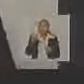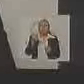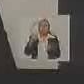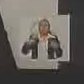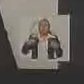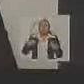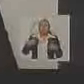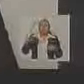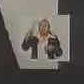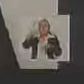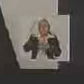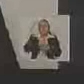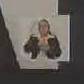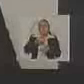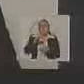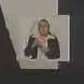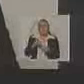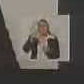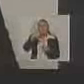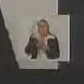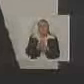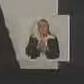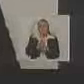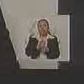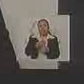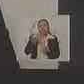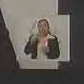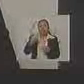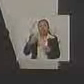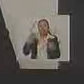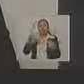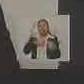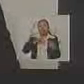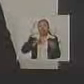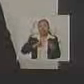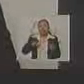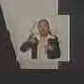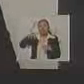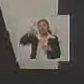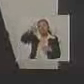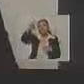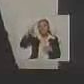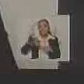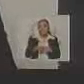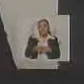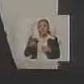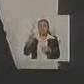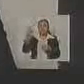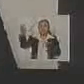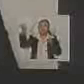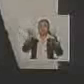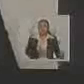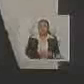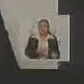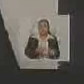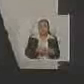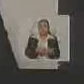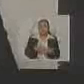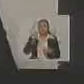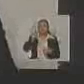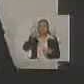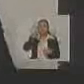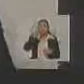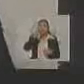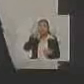visión positiva de la vejez. Segundo, garantizar su movilidad. Vamos a traer a nuestro país y a la delegación la visión